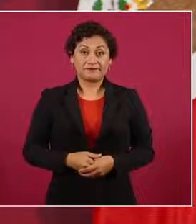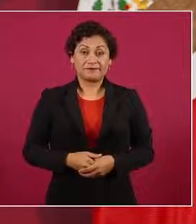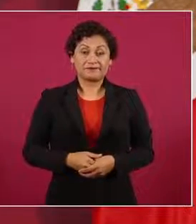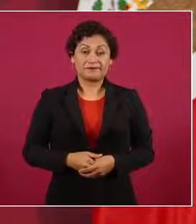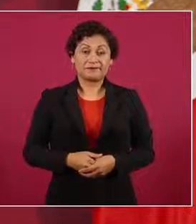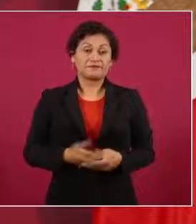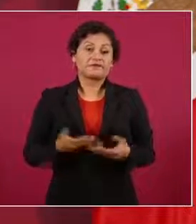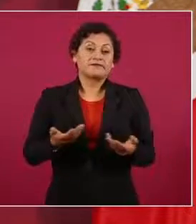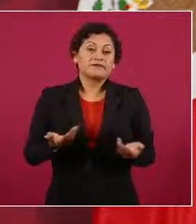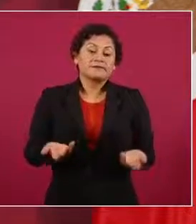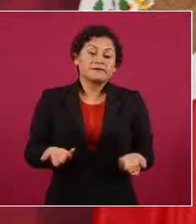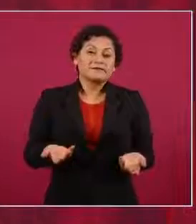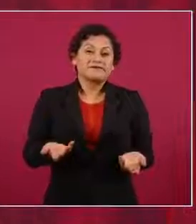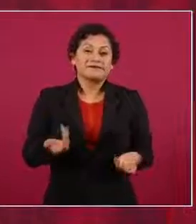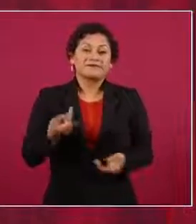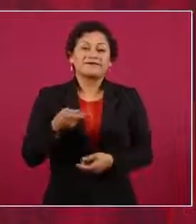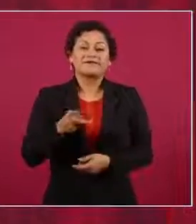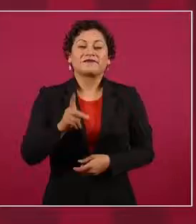Pero eso no es nada más